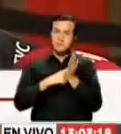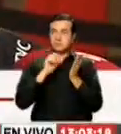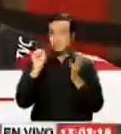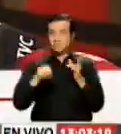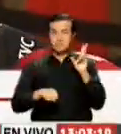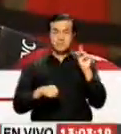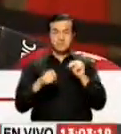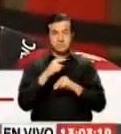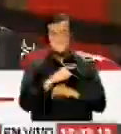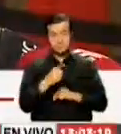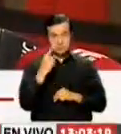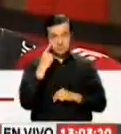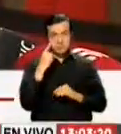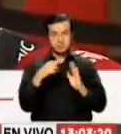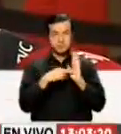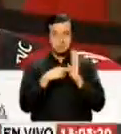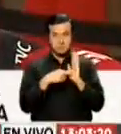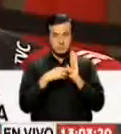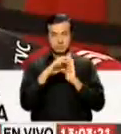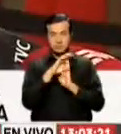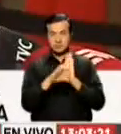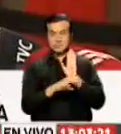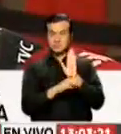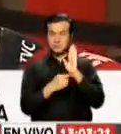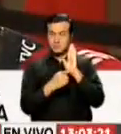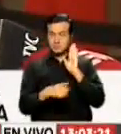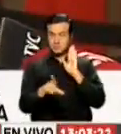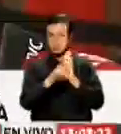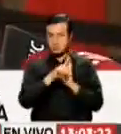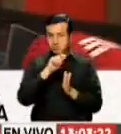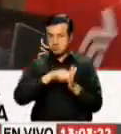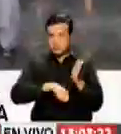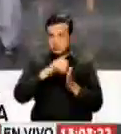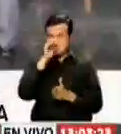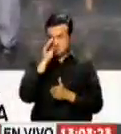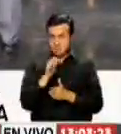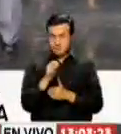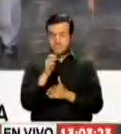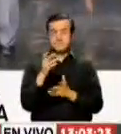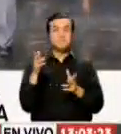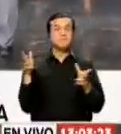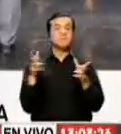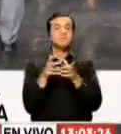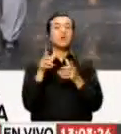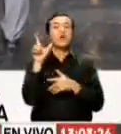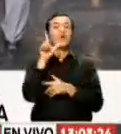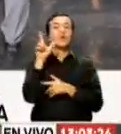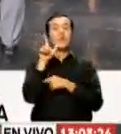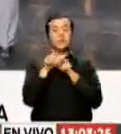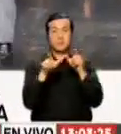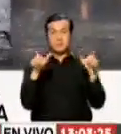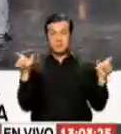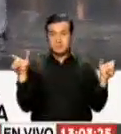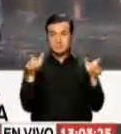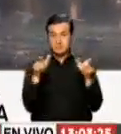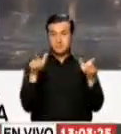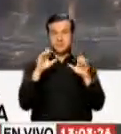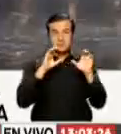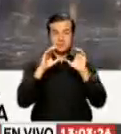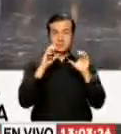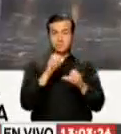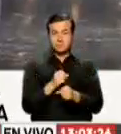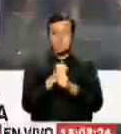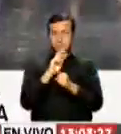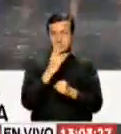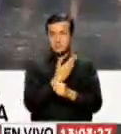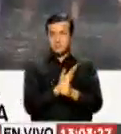o no con los requisitos constitucionales y legales para estar en la terna. Durante la jornada de este lunes, personal de protocolo, comunicación y seguridad de